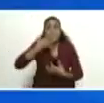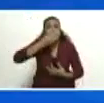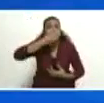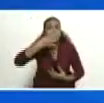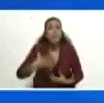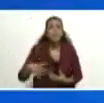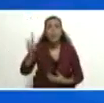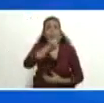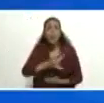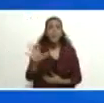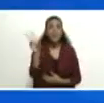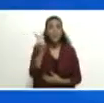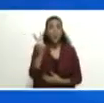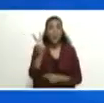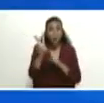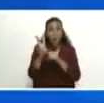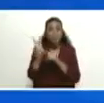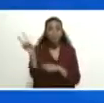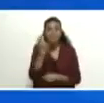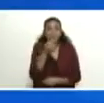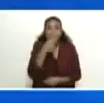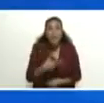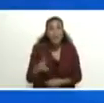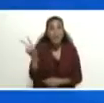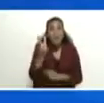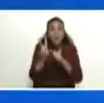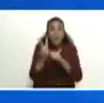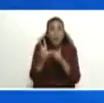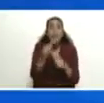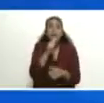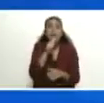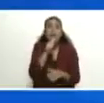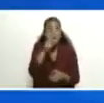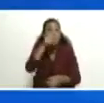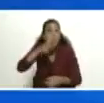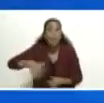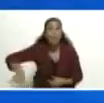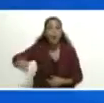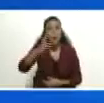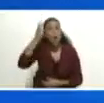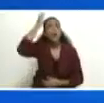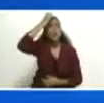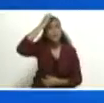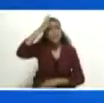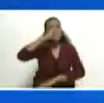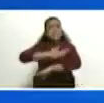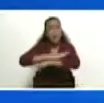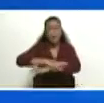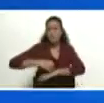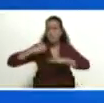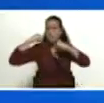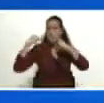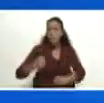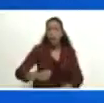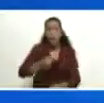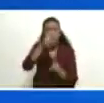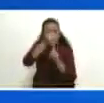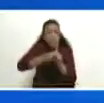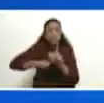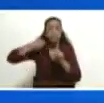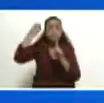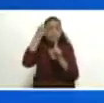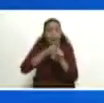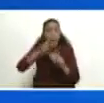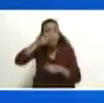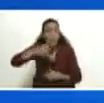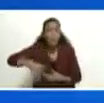tiene Venezuela. Lo más hermoso que tiene nuestra patria es el pueblo consciente, el pueblo rebelde, el